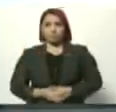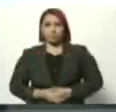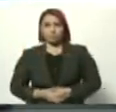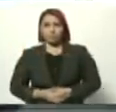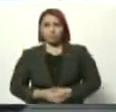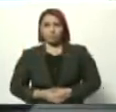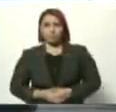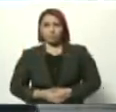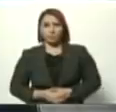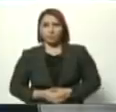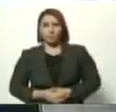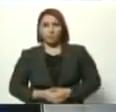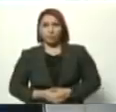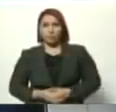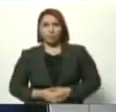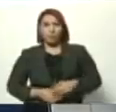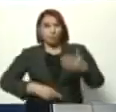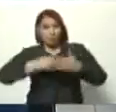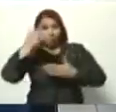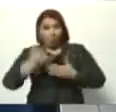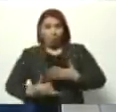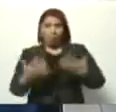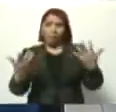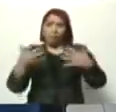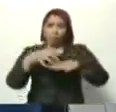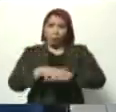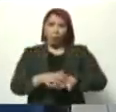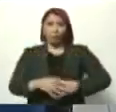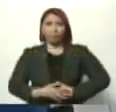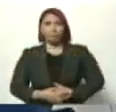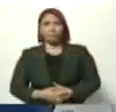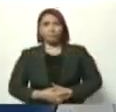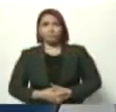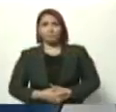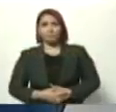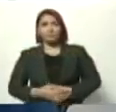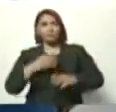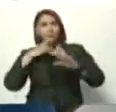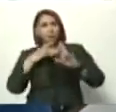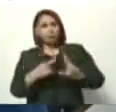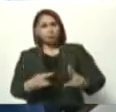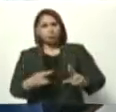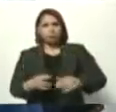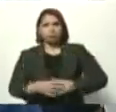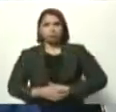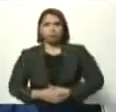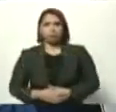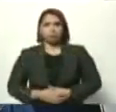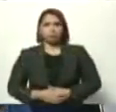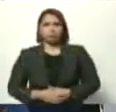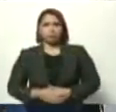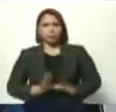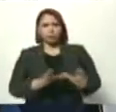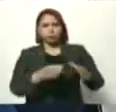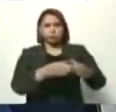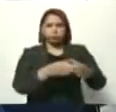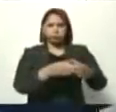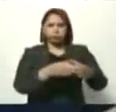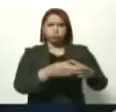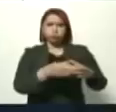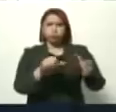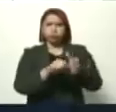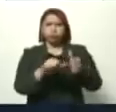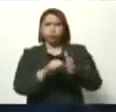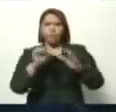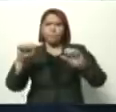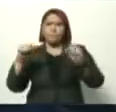que es un plan integral para responder a un sector donde el